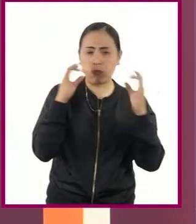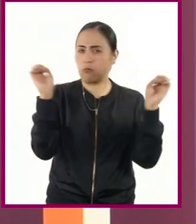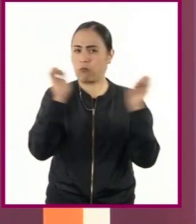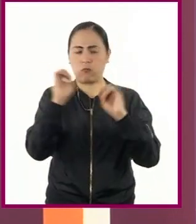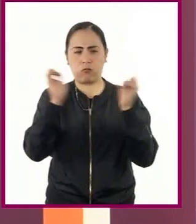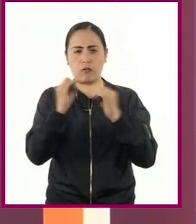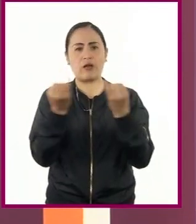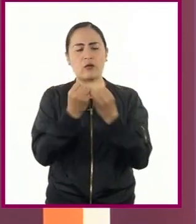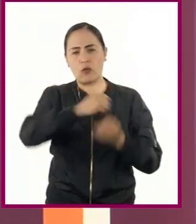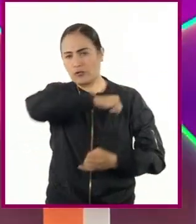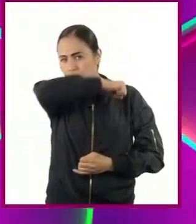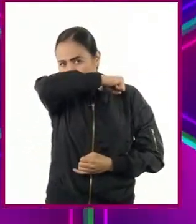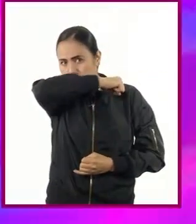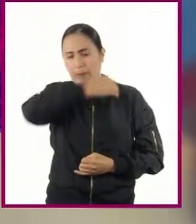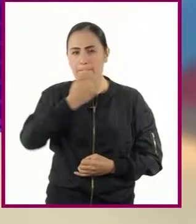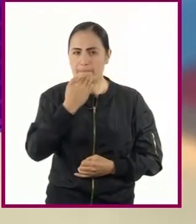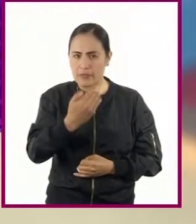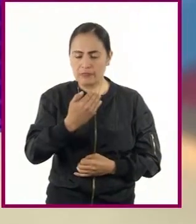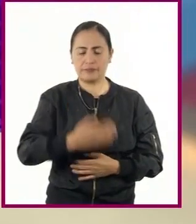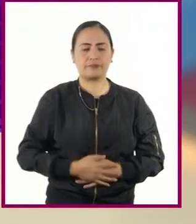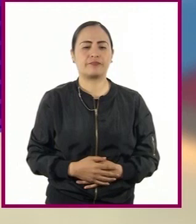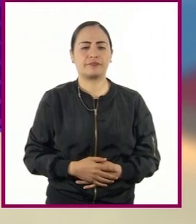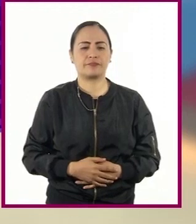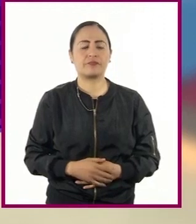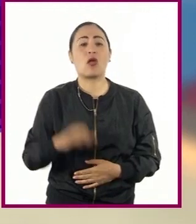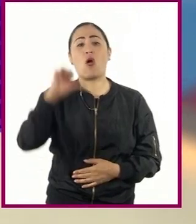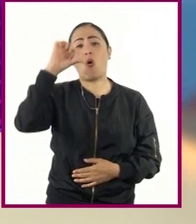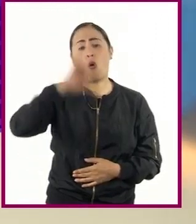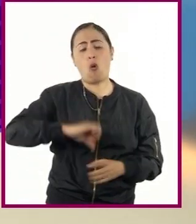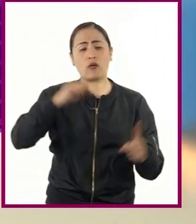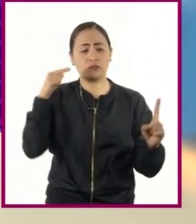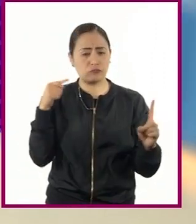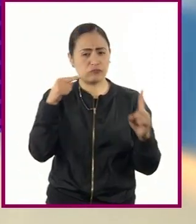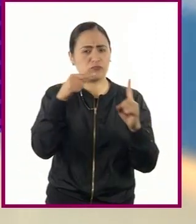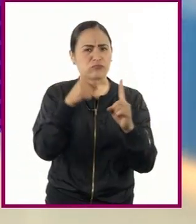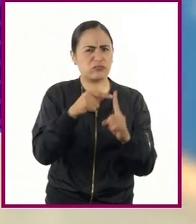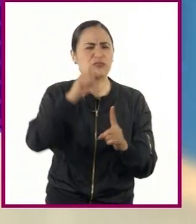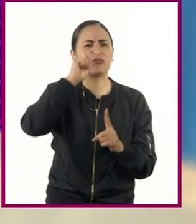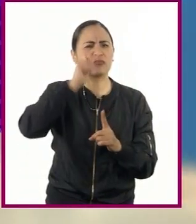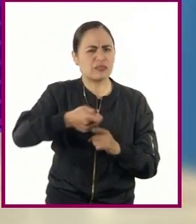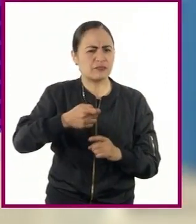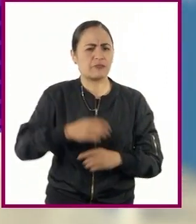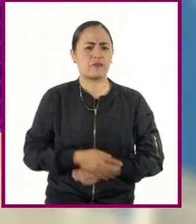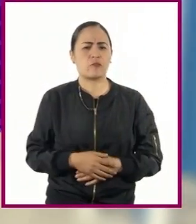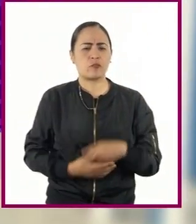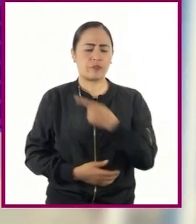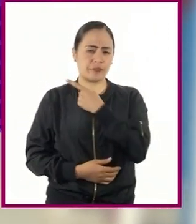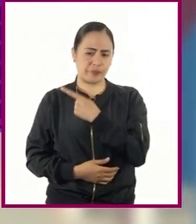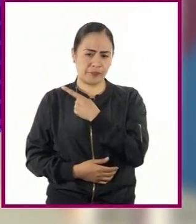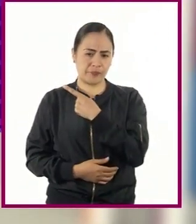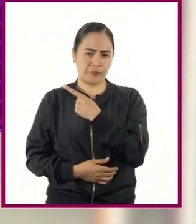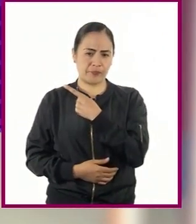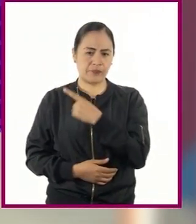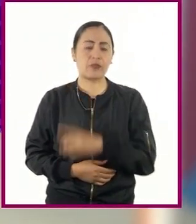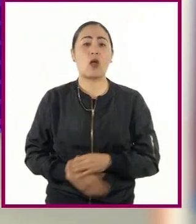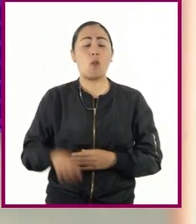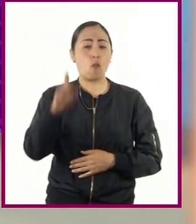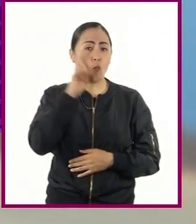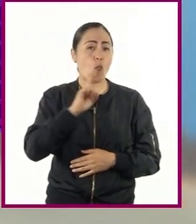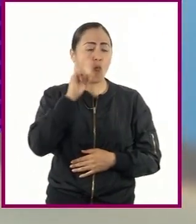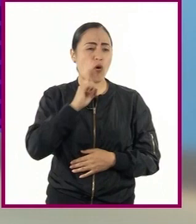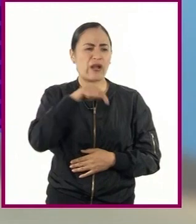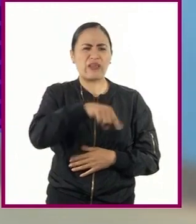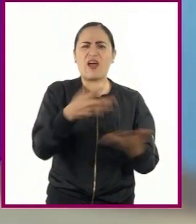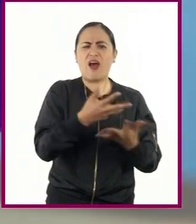realizar el estornudo de etiqueta. El propósito que guiará esta sesión consiste en reconocer el papel de la mujer en